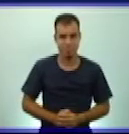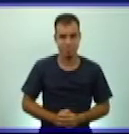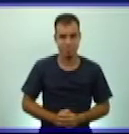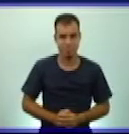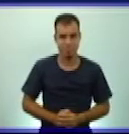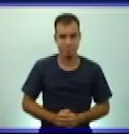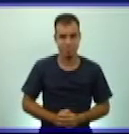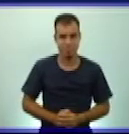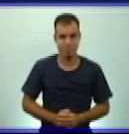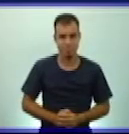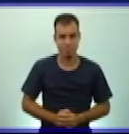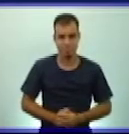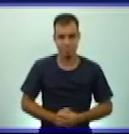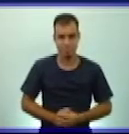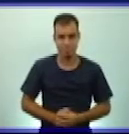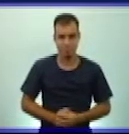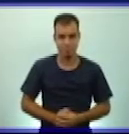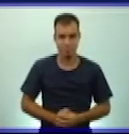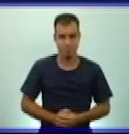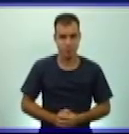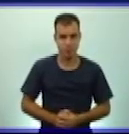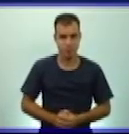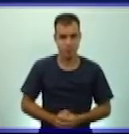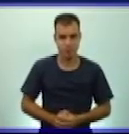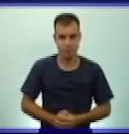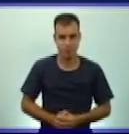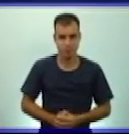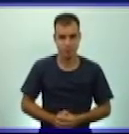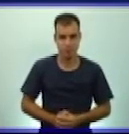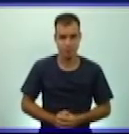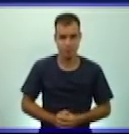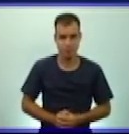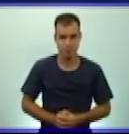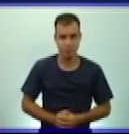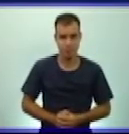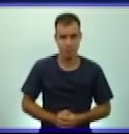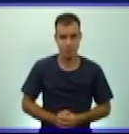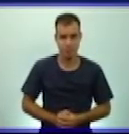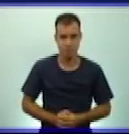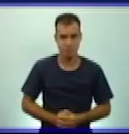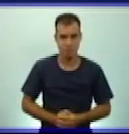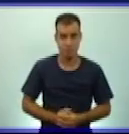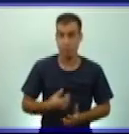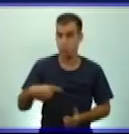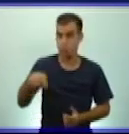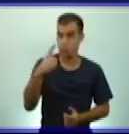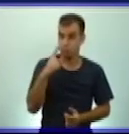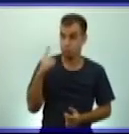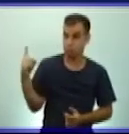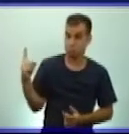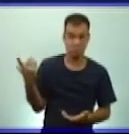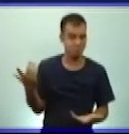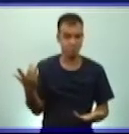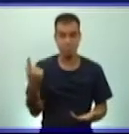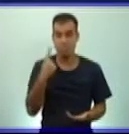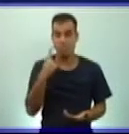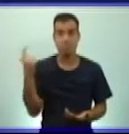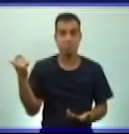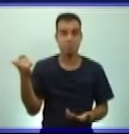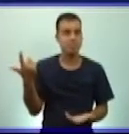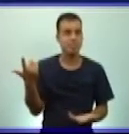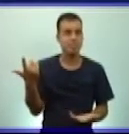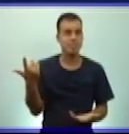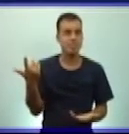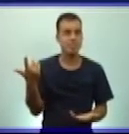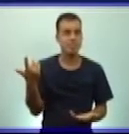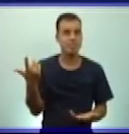las cuales son portadoras de energía térmica del cuerpo. Observen que en la figura se ve que